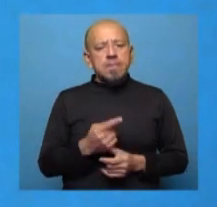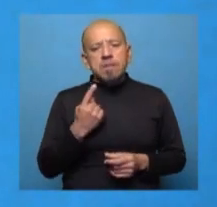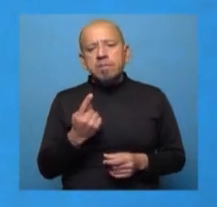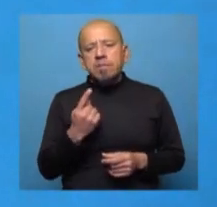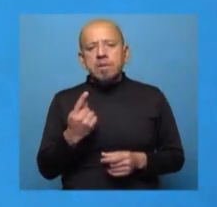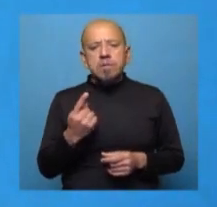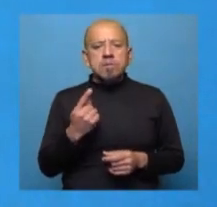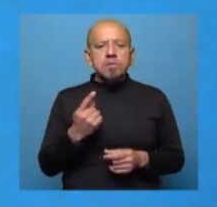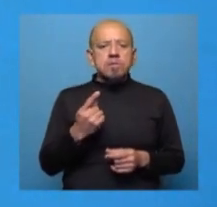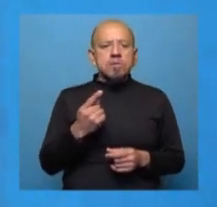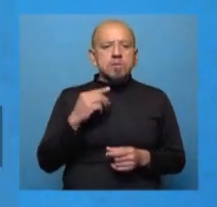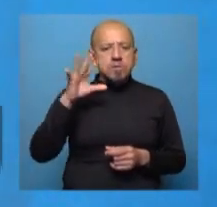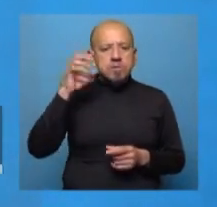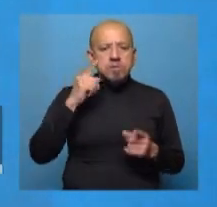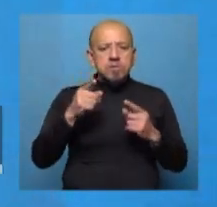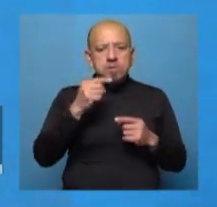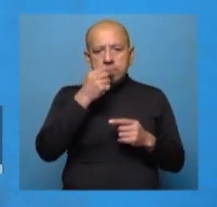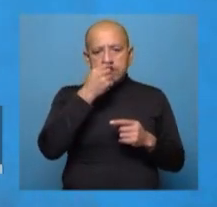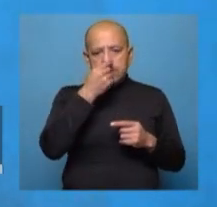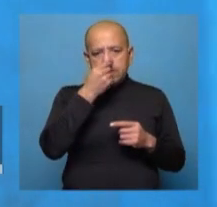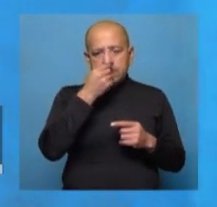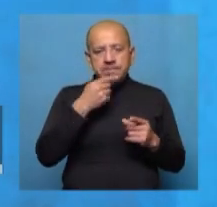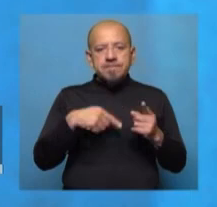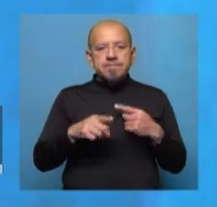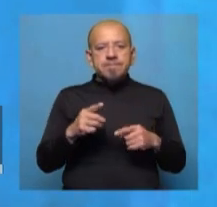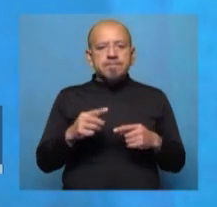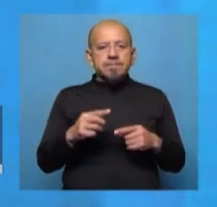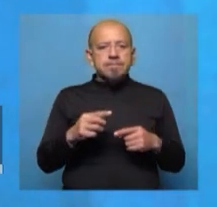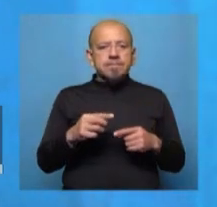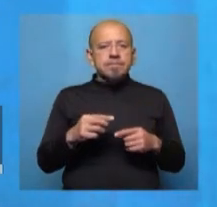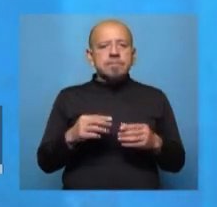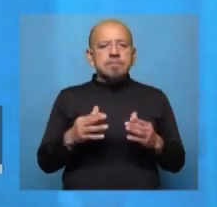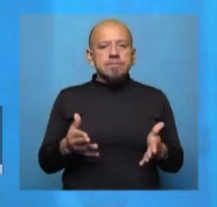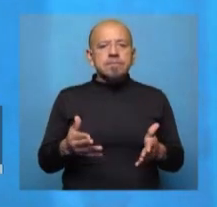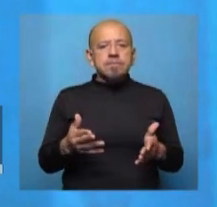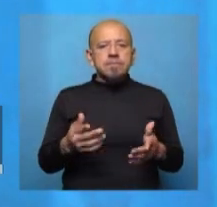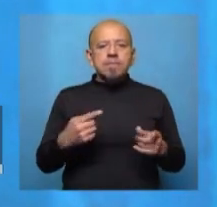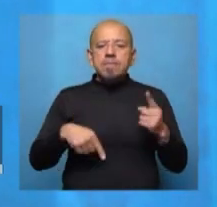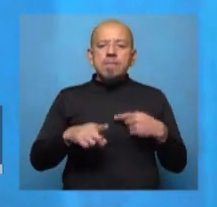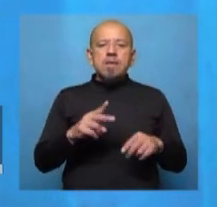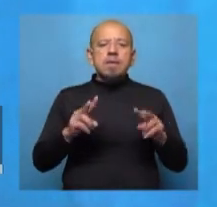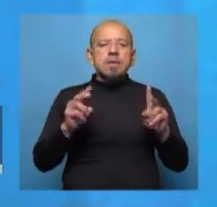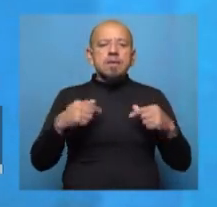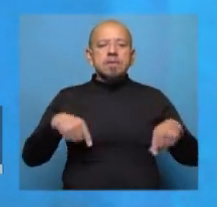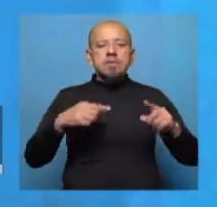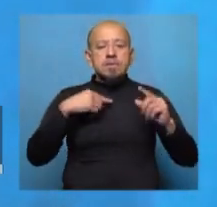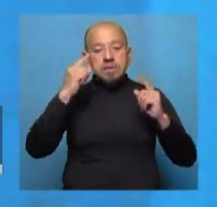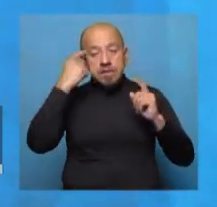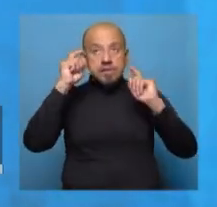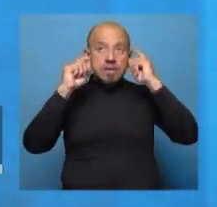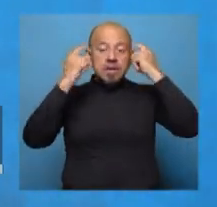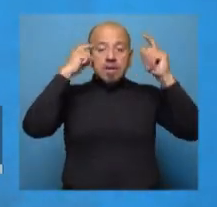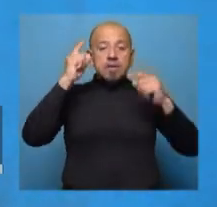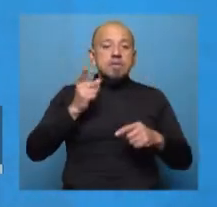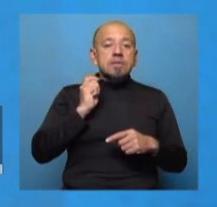bueno recordar remitirnos un poco a los antecedentes la paternidad o la maternidad de las ideas